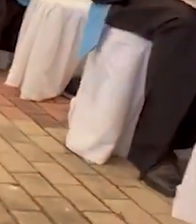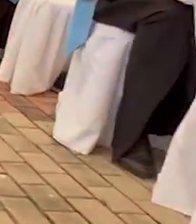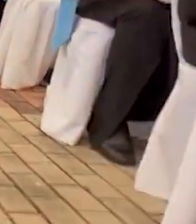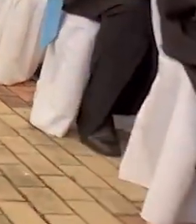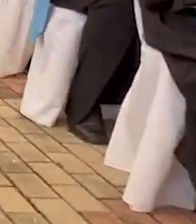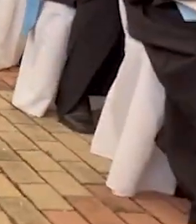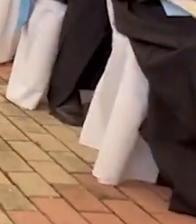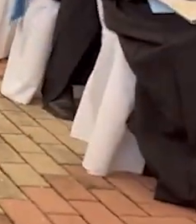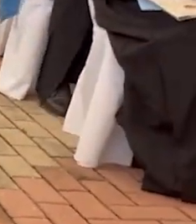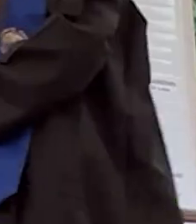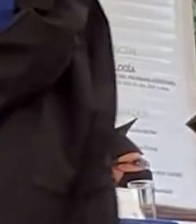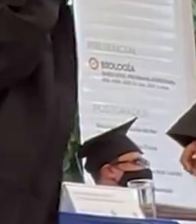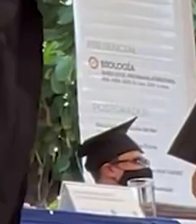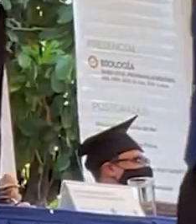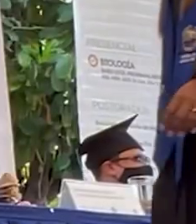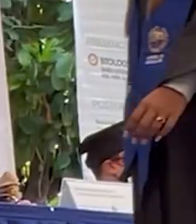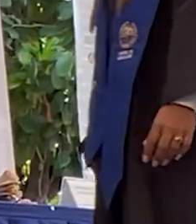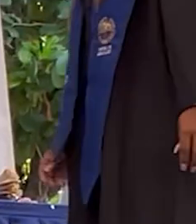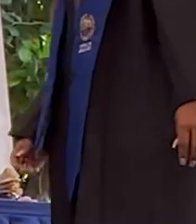Ay Dios mío